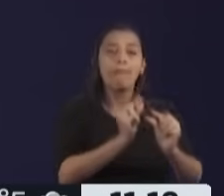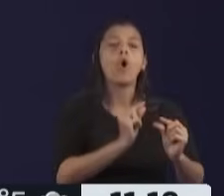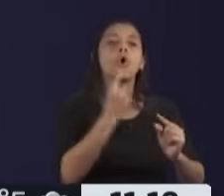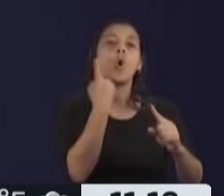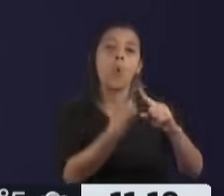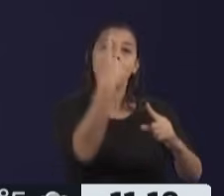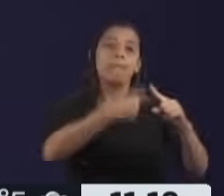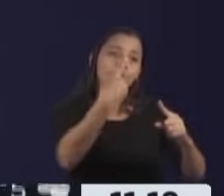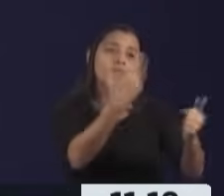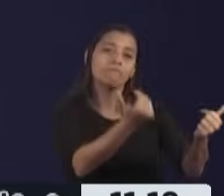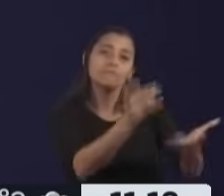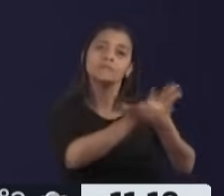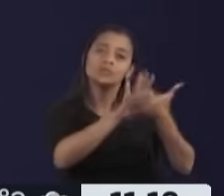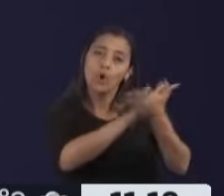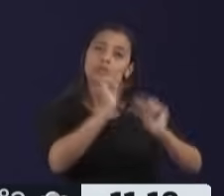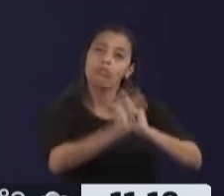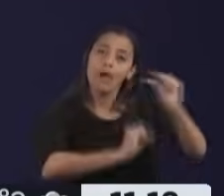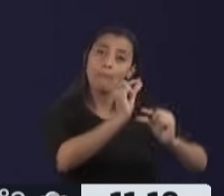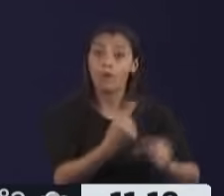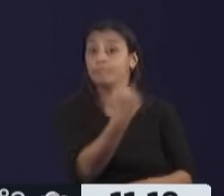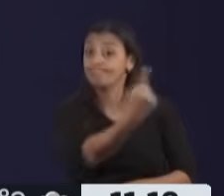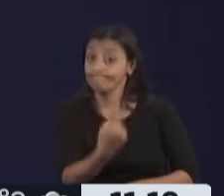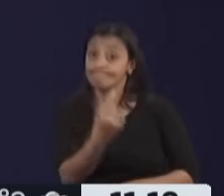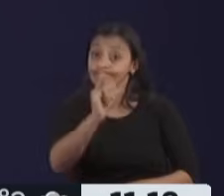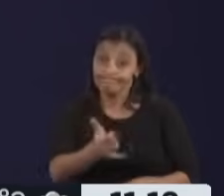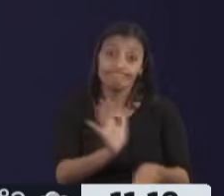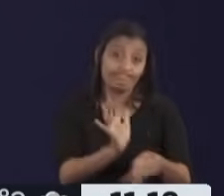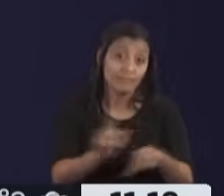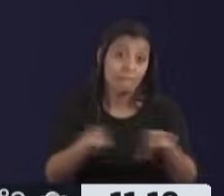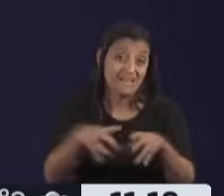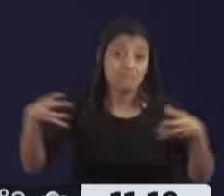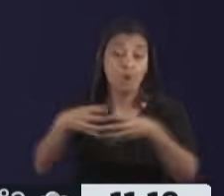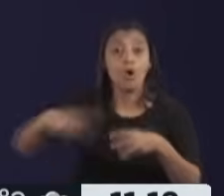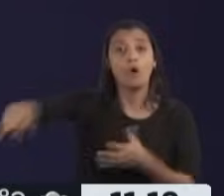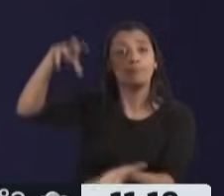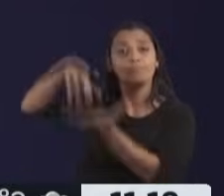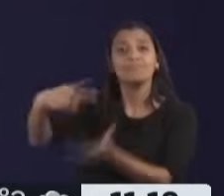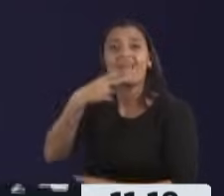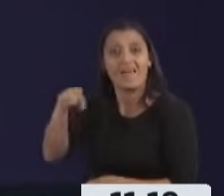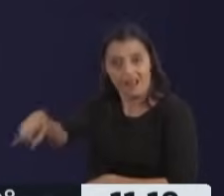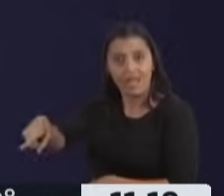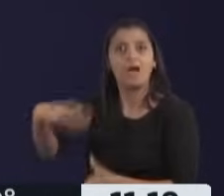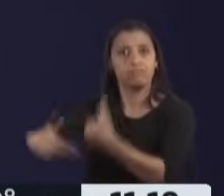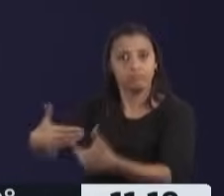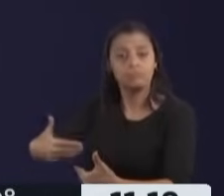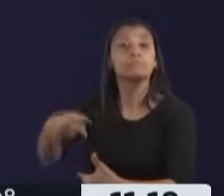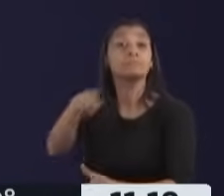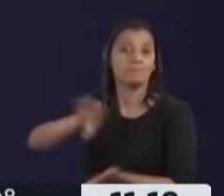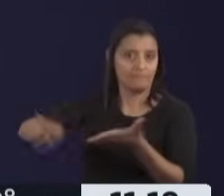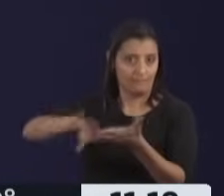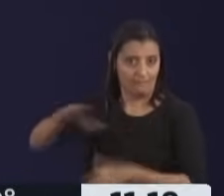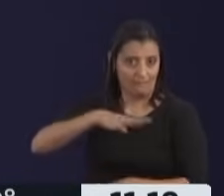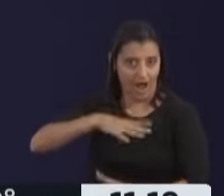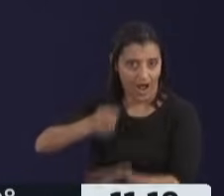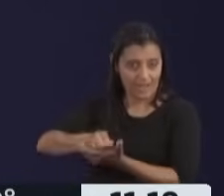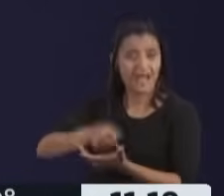tratando de solucionar. Una de ellas es la de las generadoras y esto no